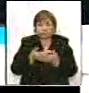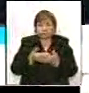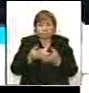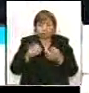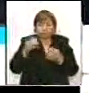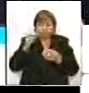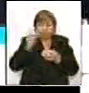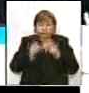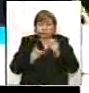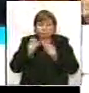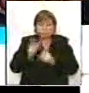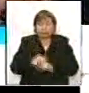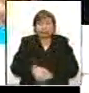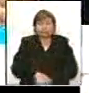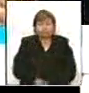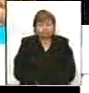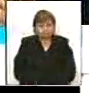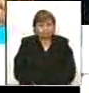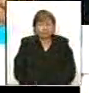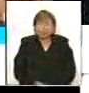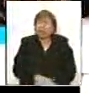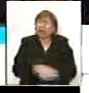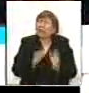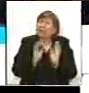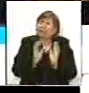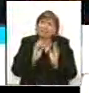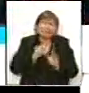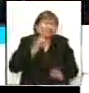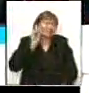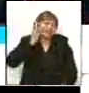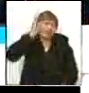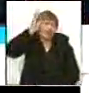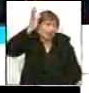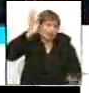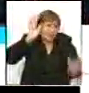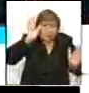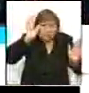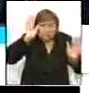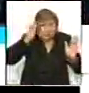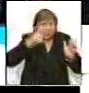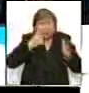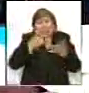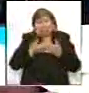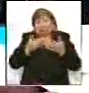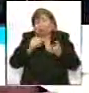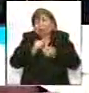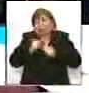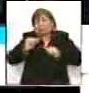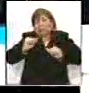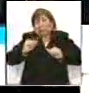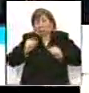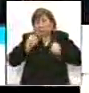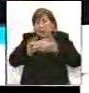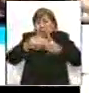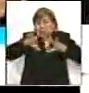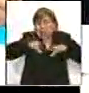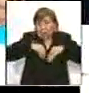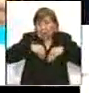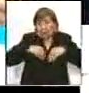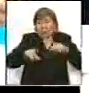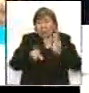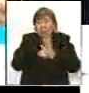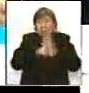de candidatos, que es un proyecto futuro, con lo cual la observación se salva, porque al aprobarse esta ley hay una